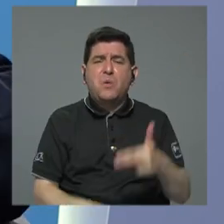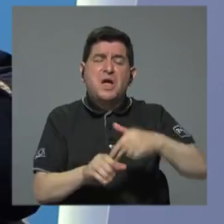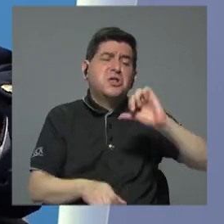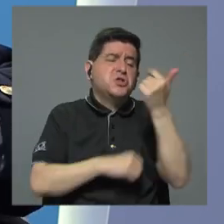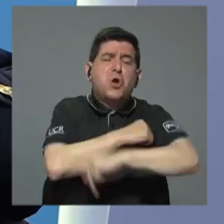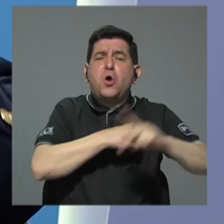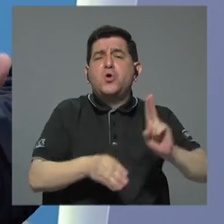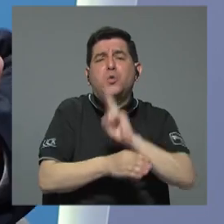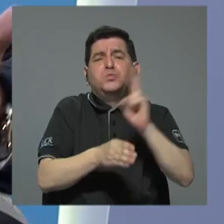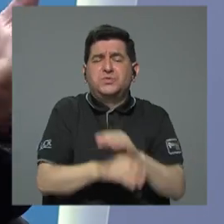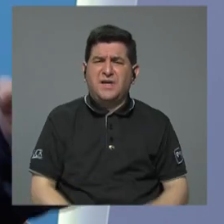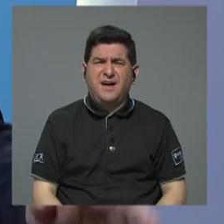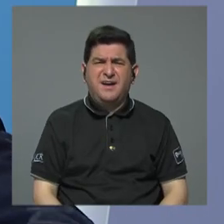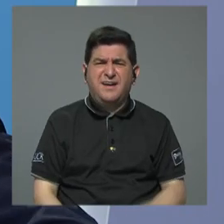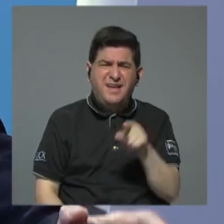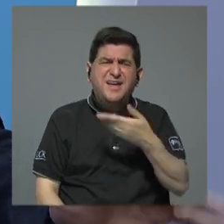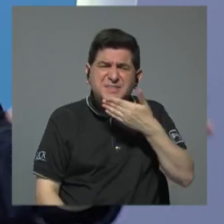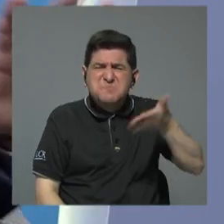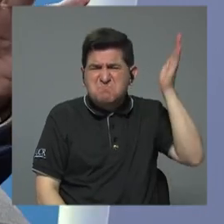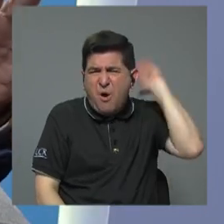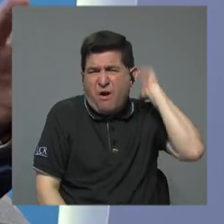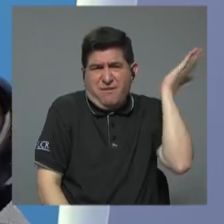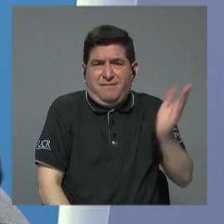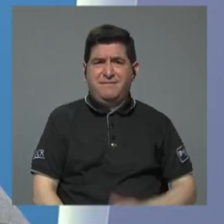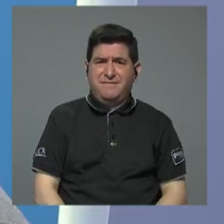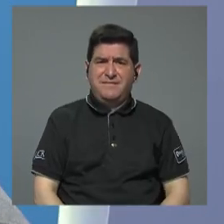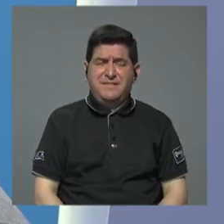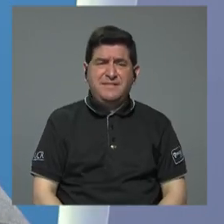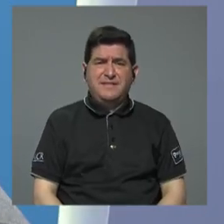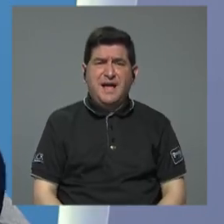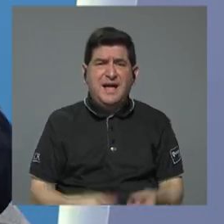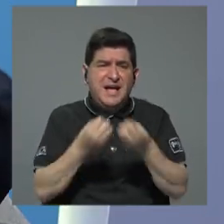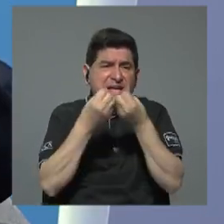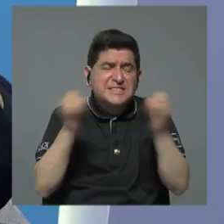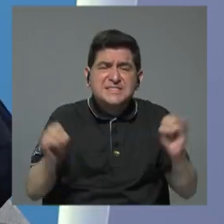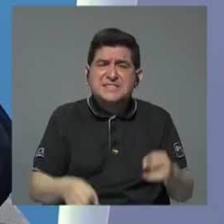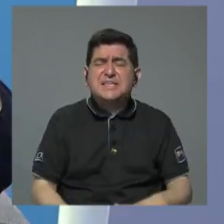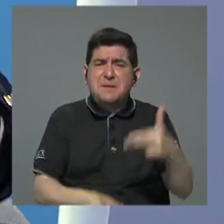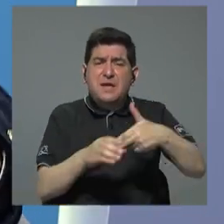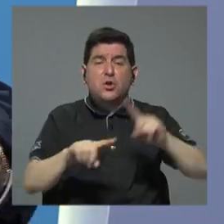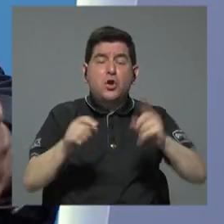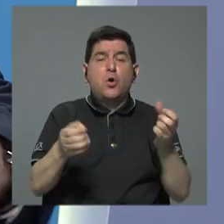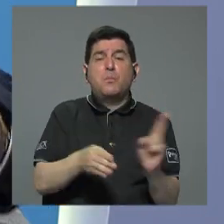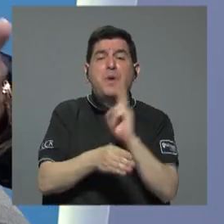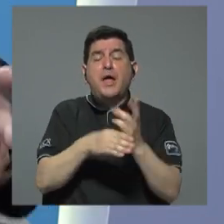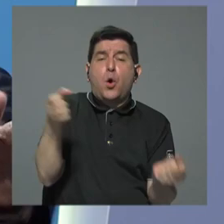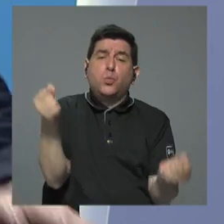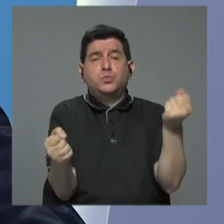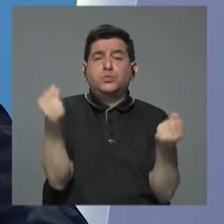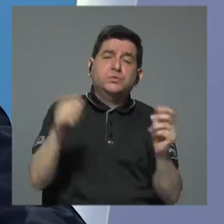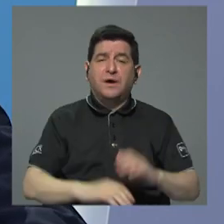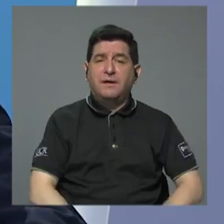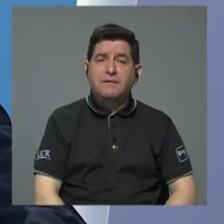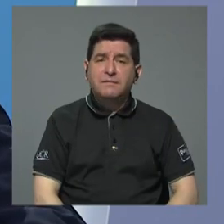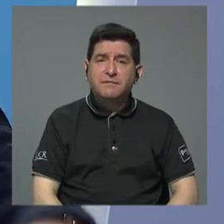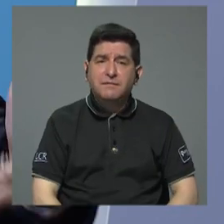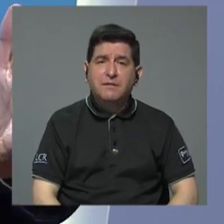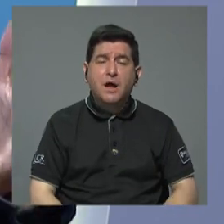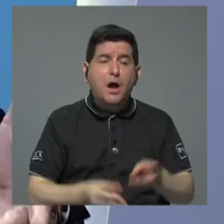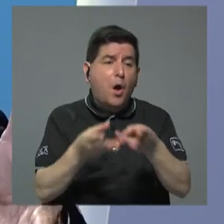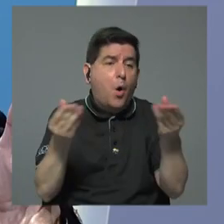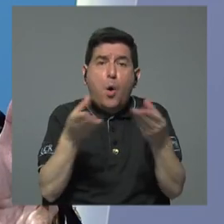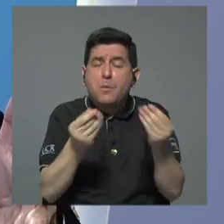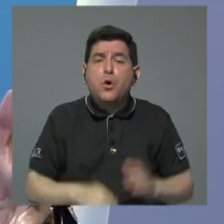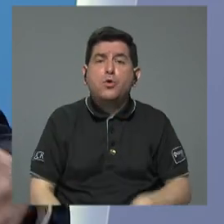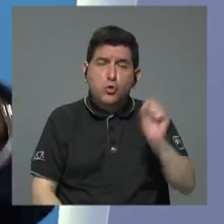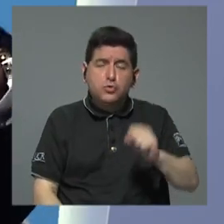países. Entonces es como una gran hipocresía. O sea, libre petróleo, pero seguimos usando carros. Libre petróleo, pero seguimos usando productos